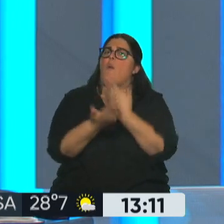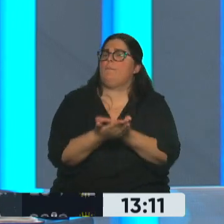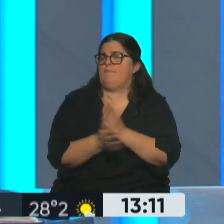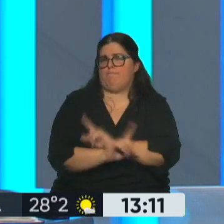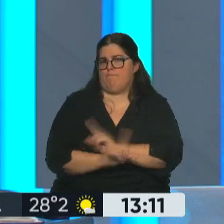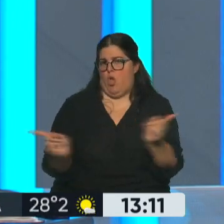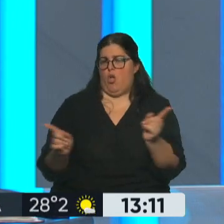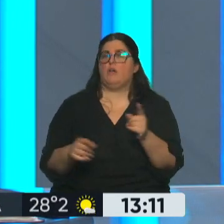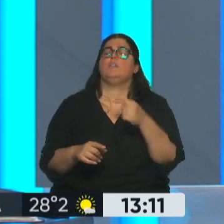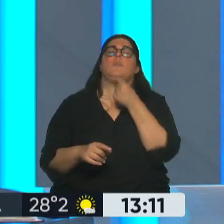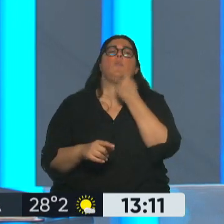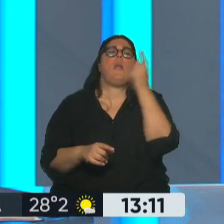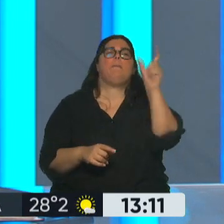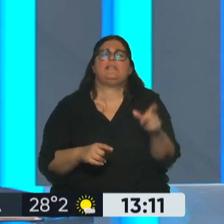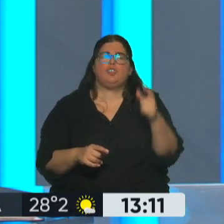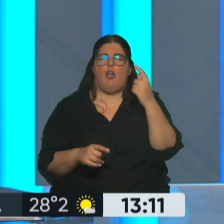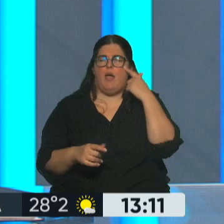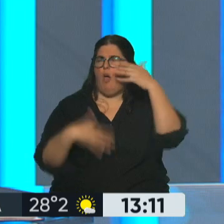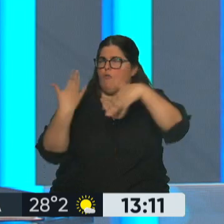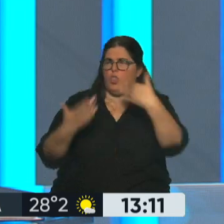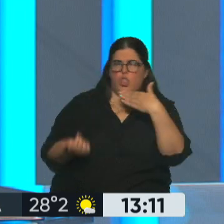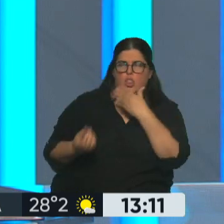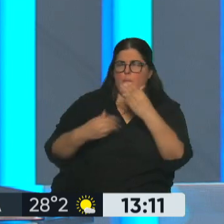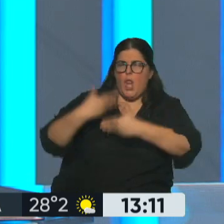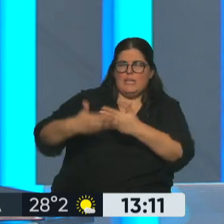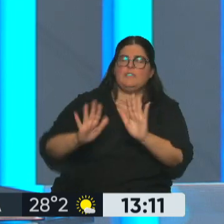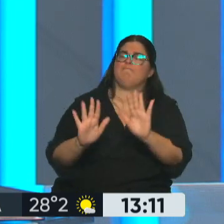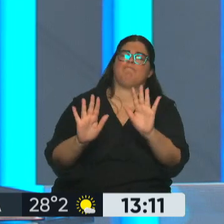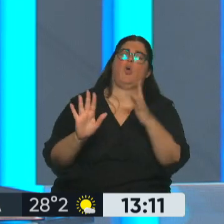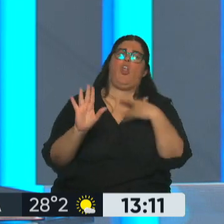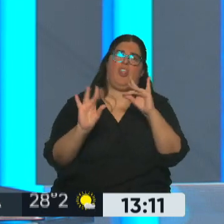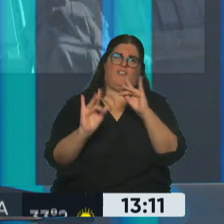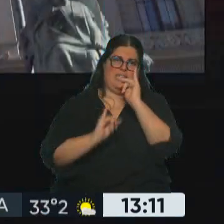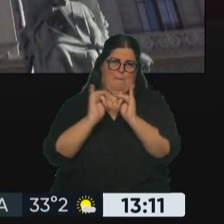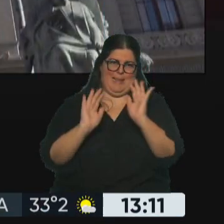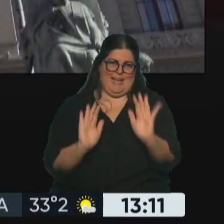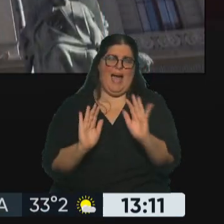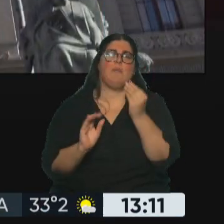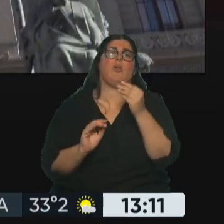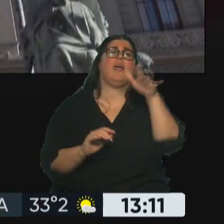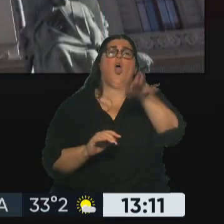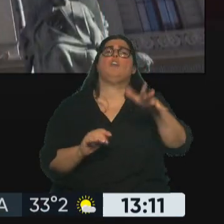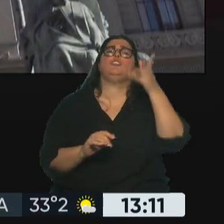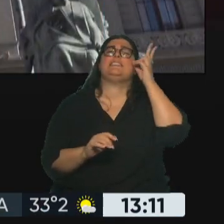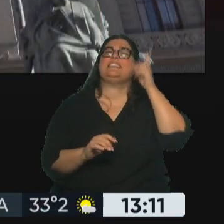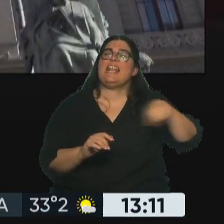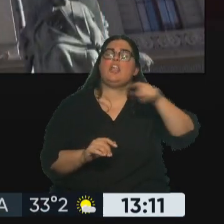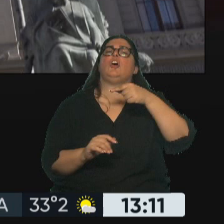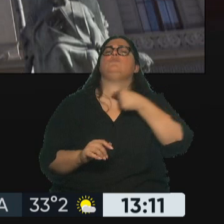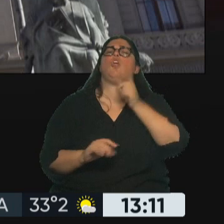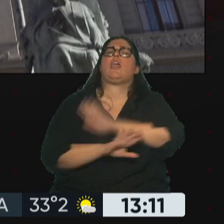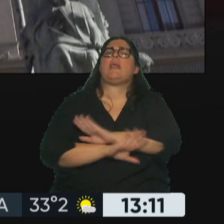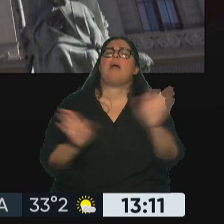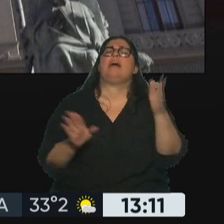que explicarle a alguien que se perdió todo este proceso, es difícil, ¿no? Decir, bueno, los chilenos decidieron que no querían más la constitución pinochetista, redactaron una,